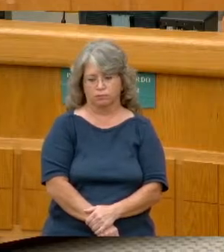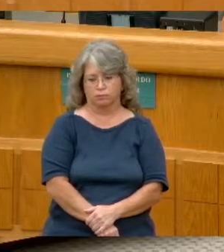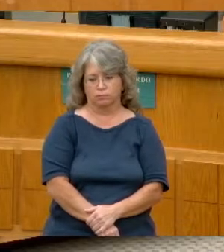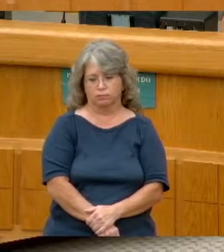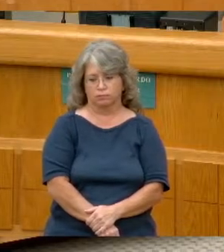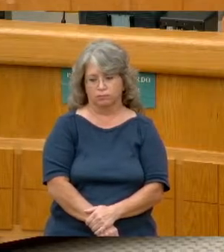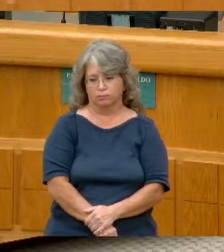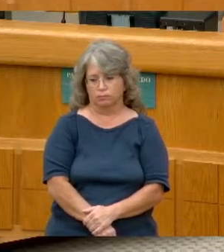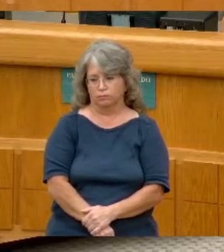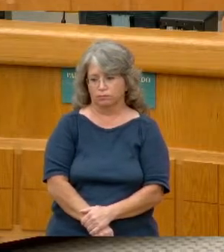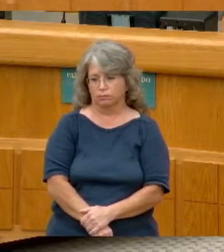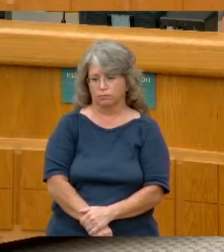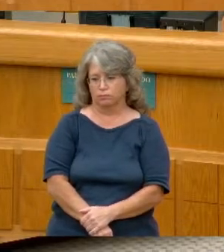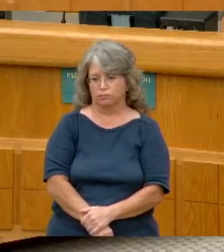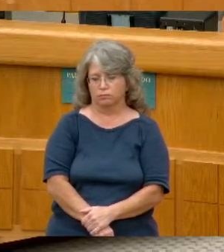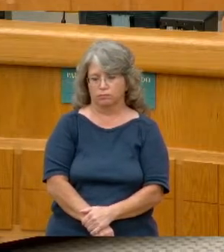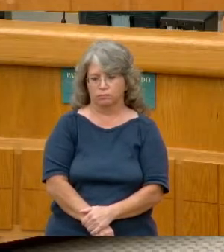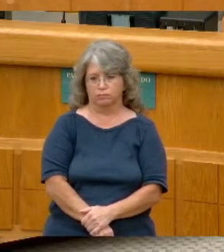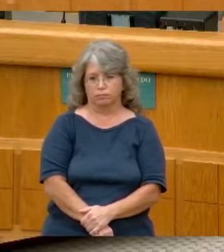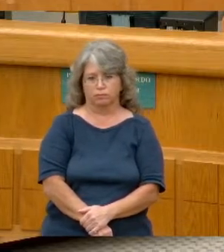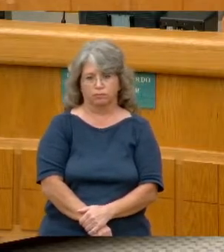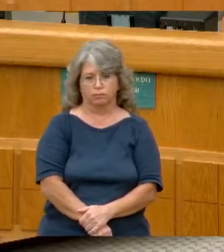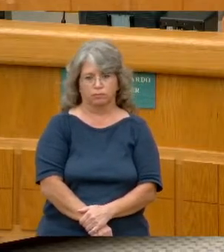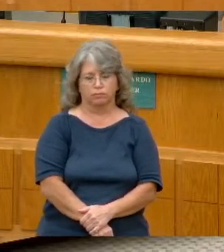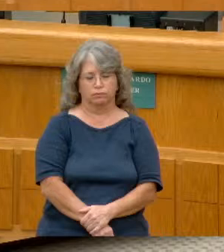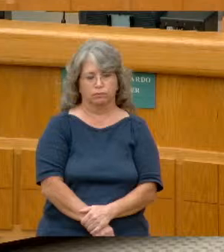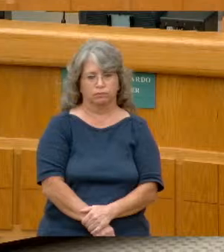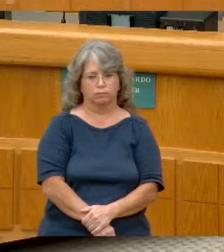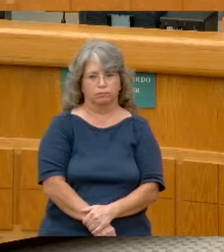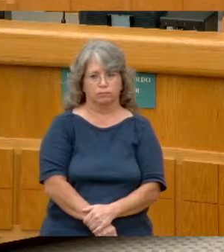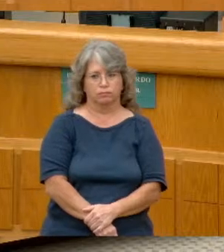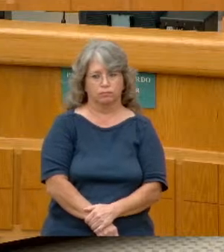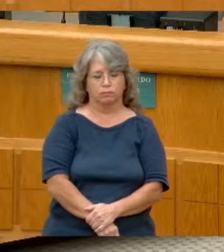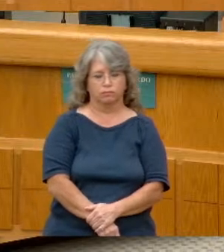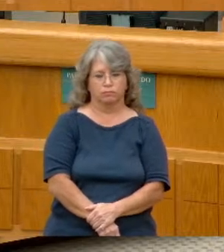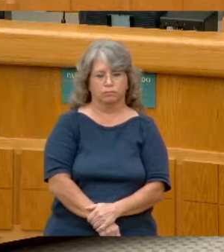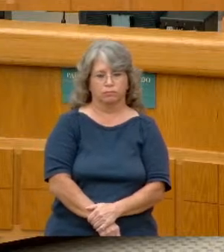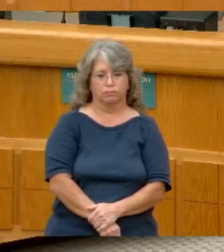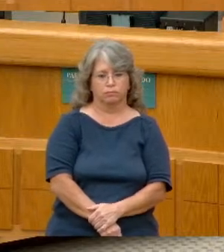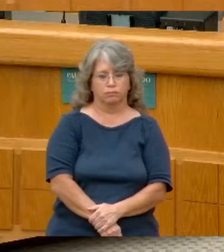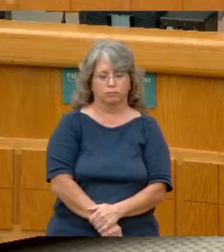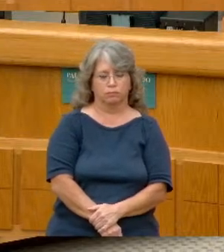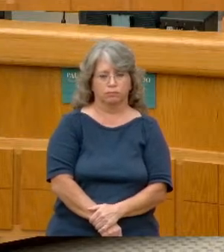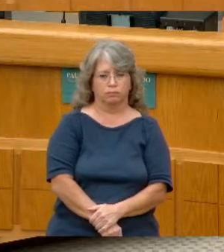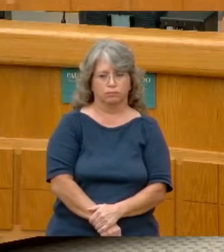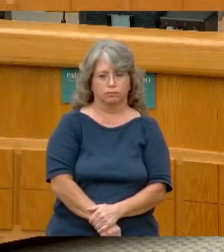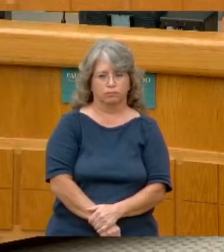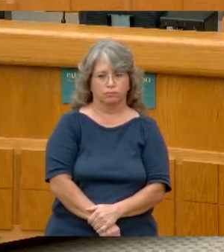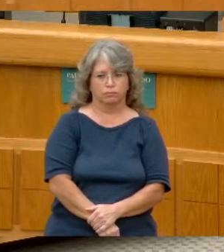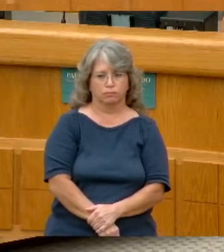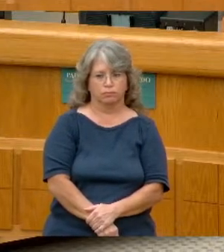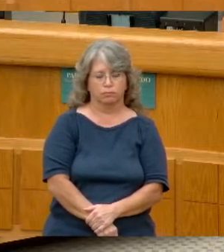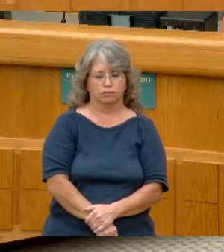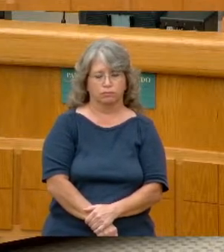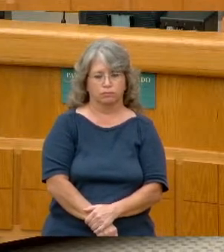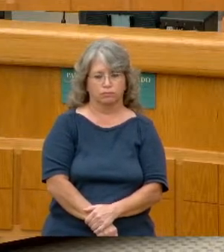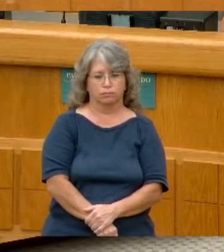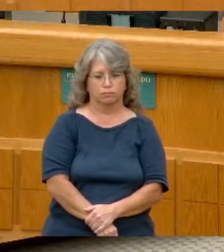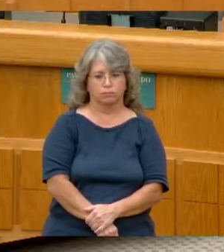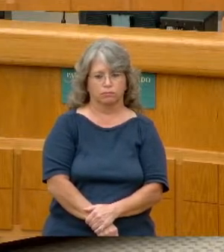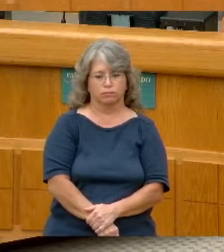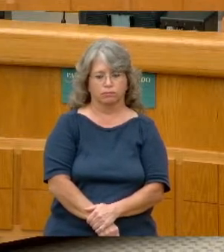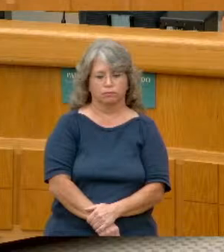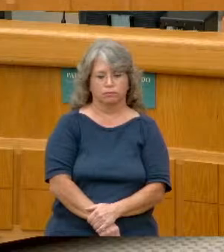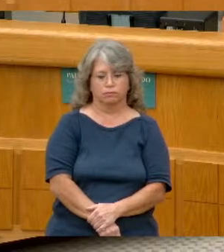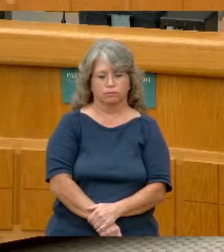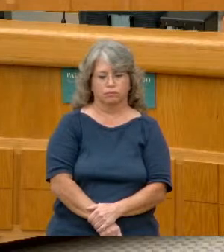antígeno positivo post-mortem. Así que ahora tenemos 3 definiciones de casos: caso confirmado, probable y sospechoso. El Departamento de